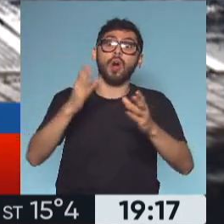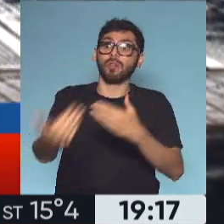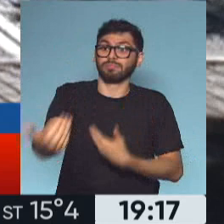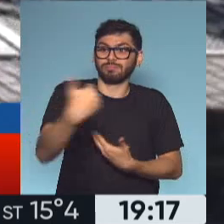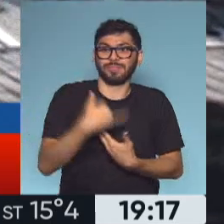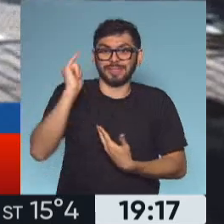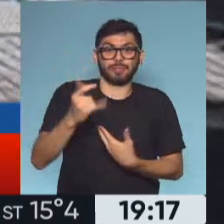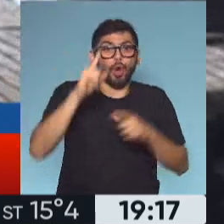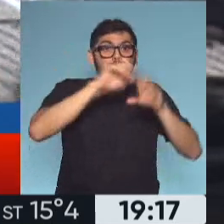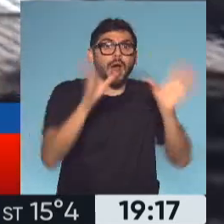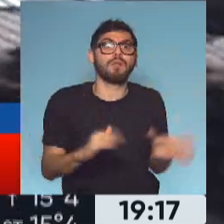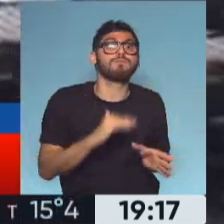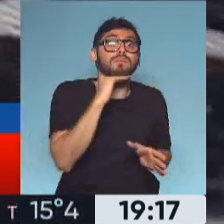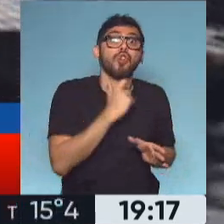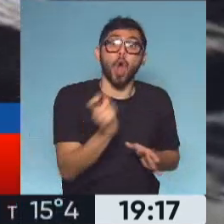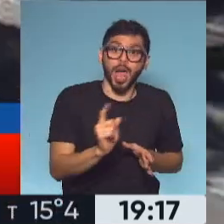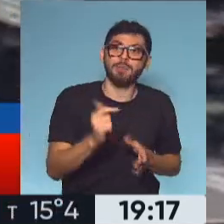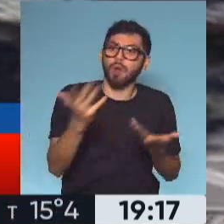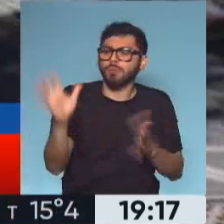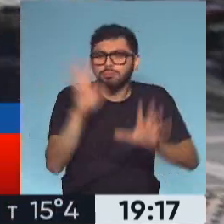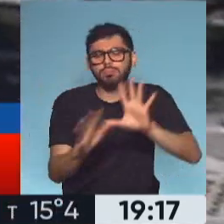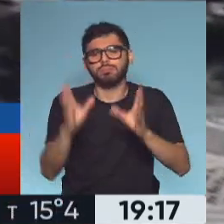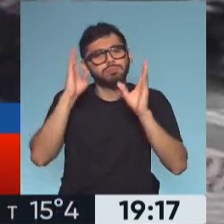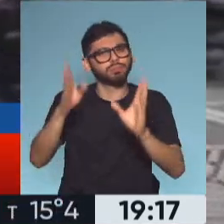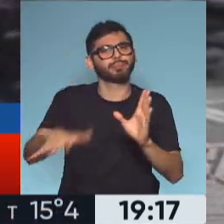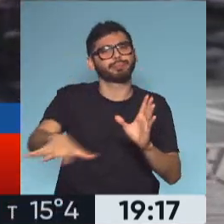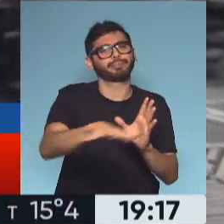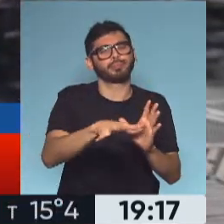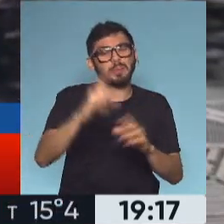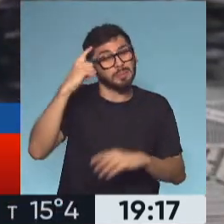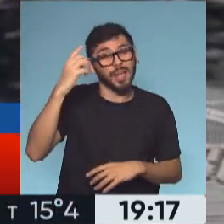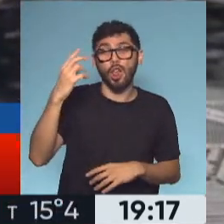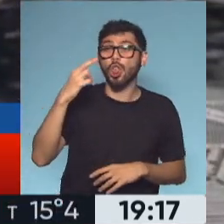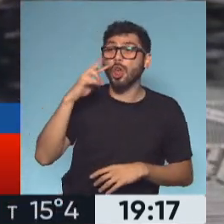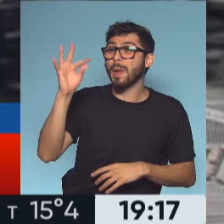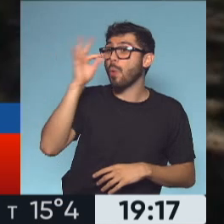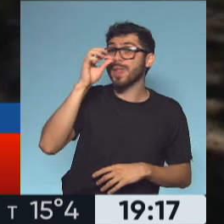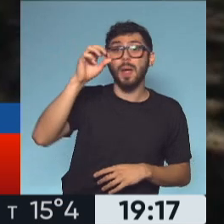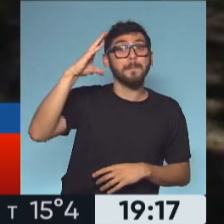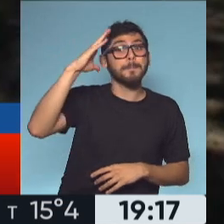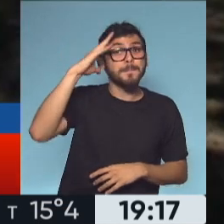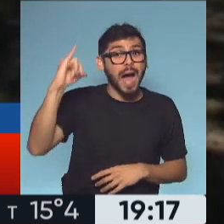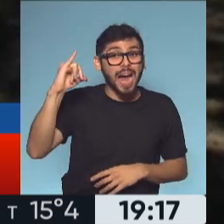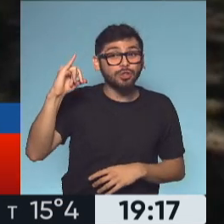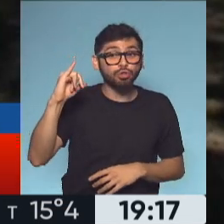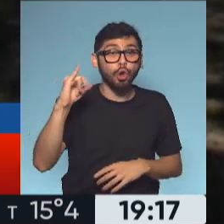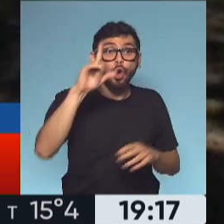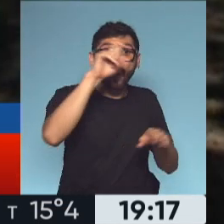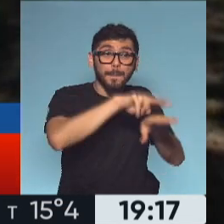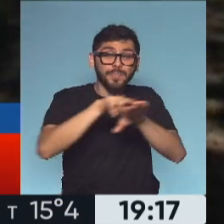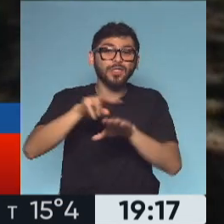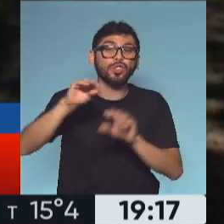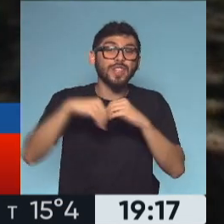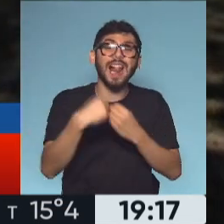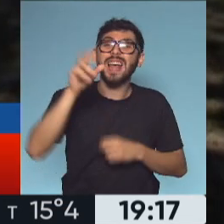en el interior de acá en la ciudad de Santa Fe. Imagínense que en marzo del 2020 el Hospital Cuyen tenía 30 camas críticas